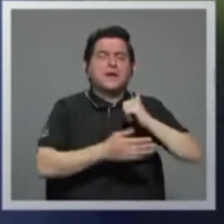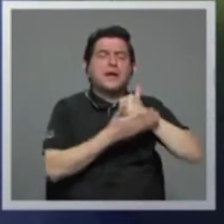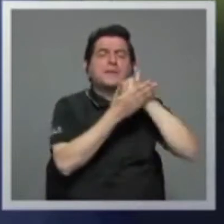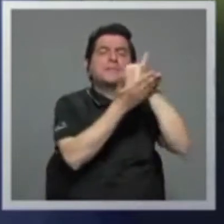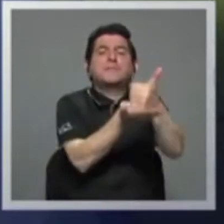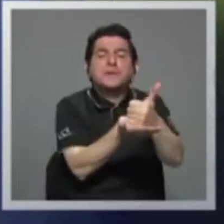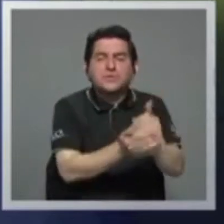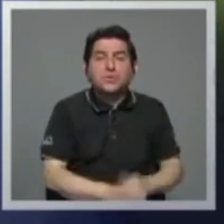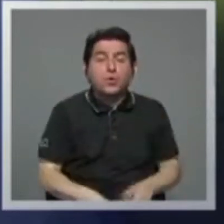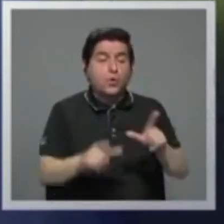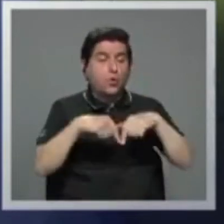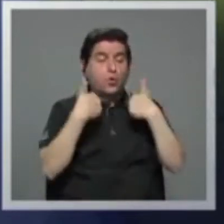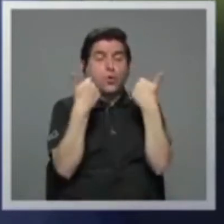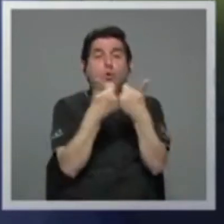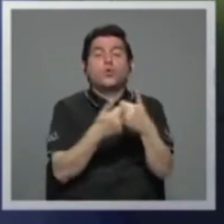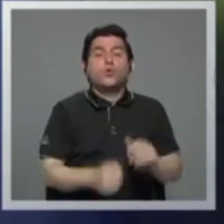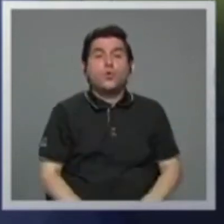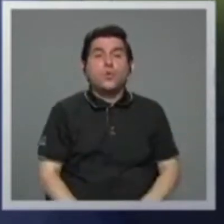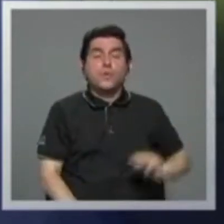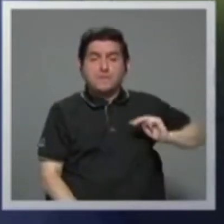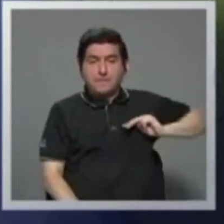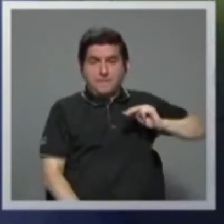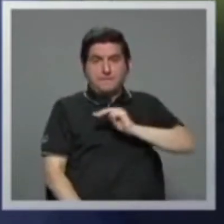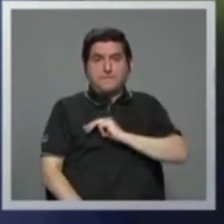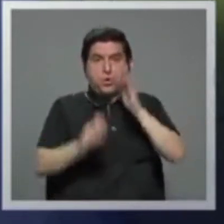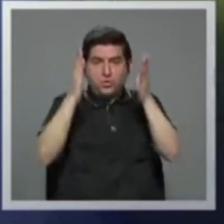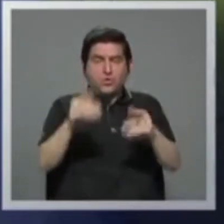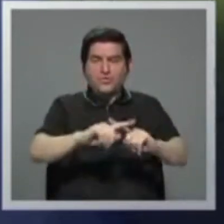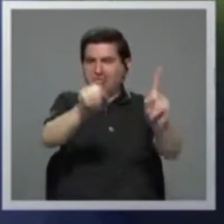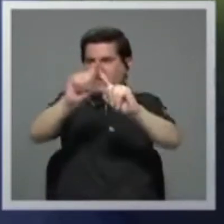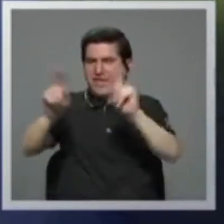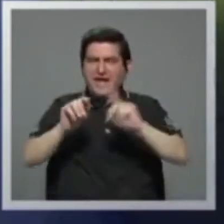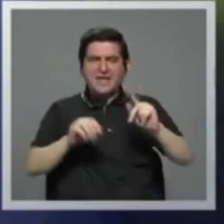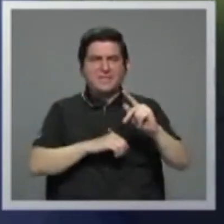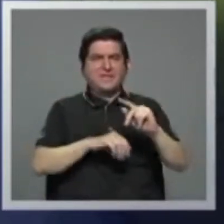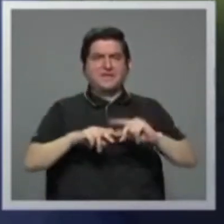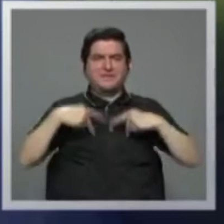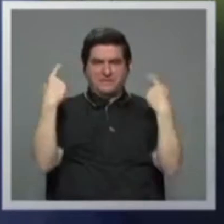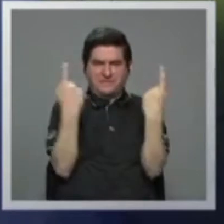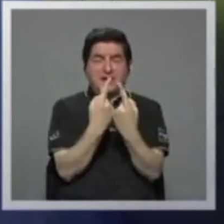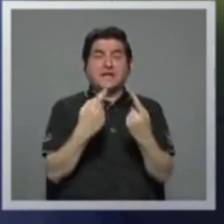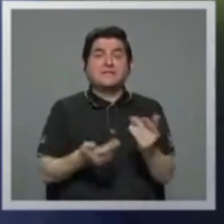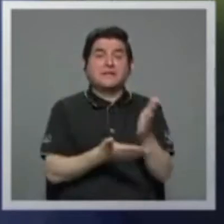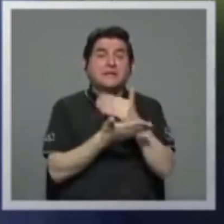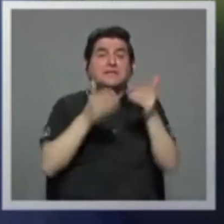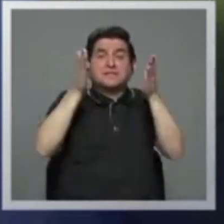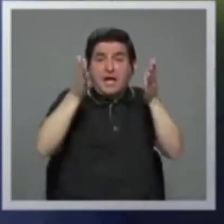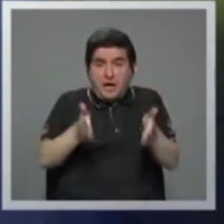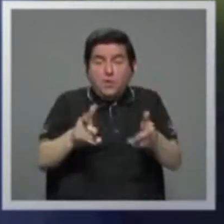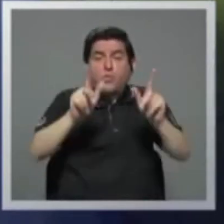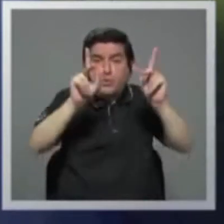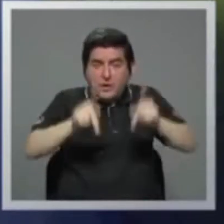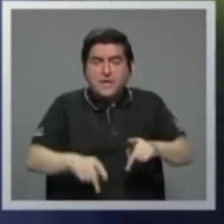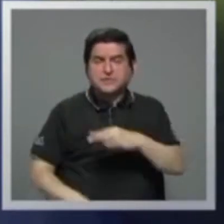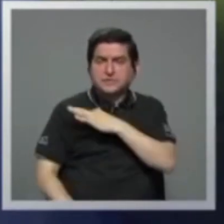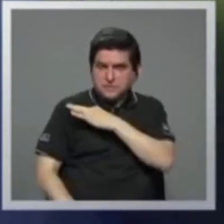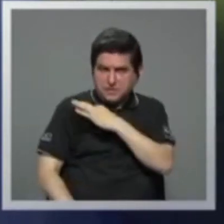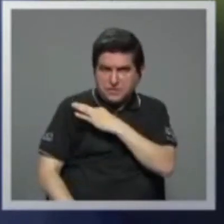un gabinete multipartido, y algunas de las gentes que